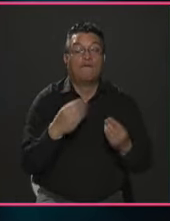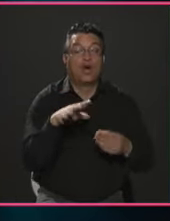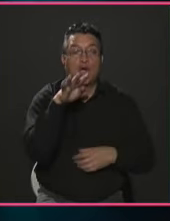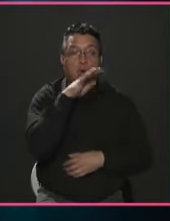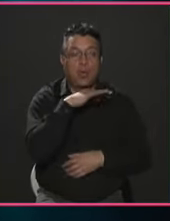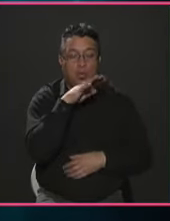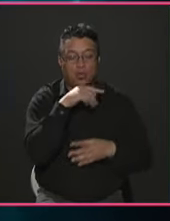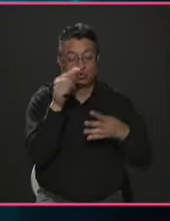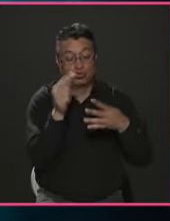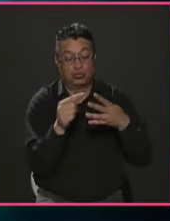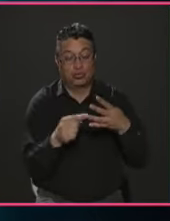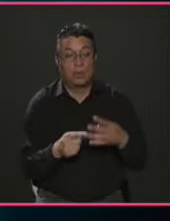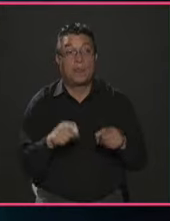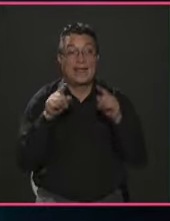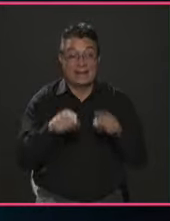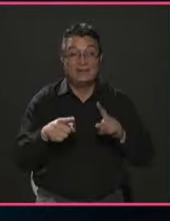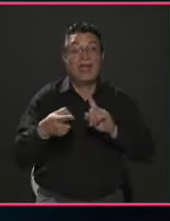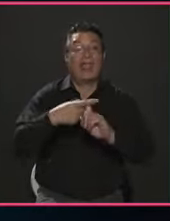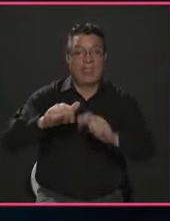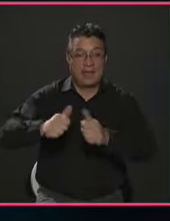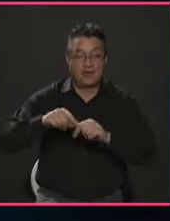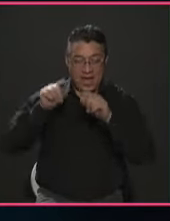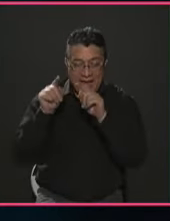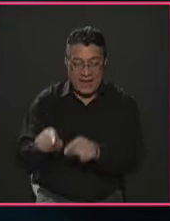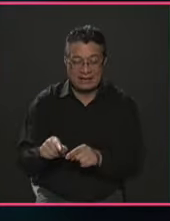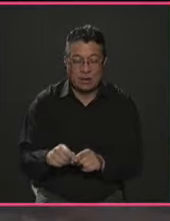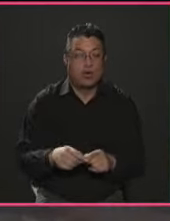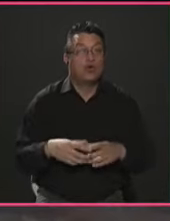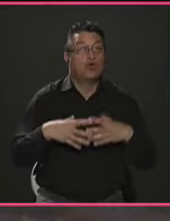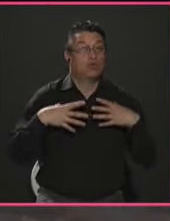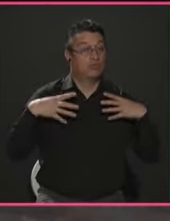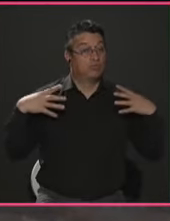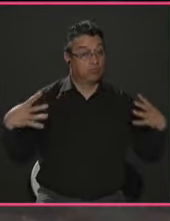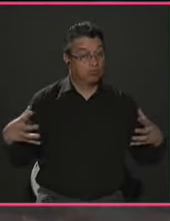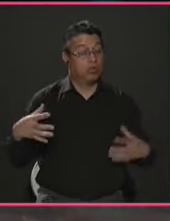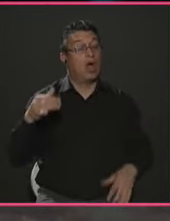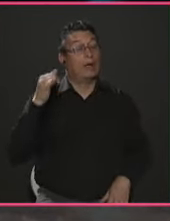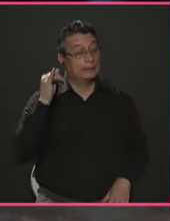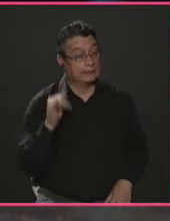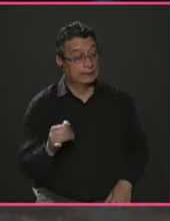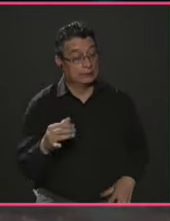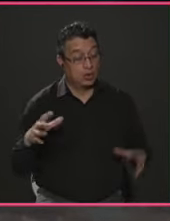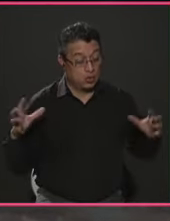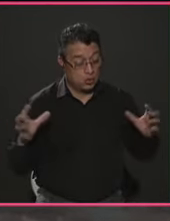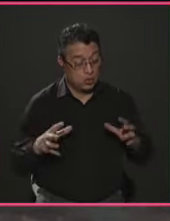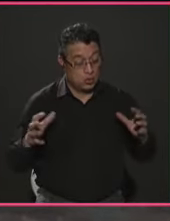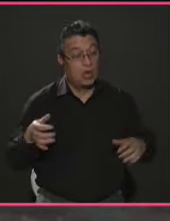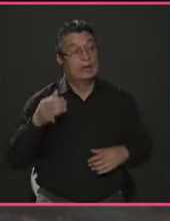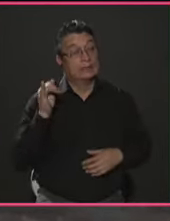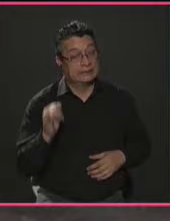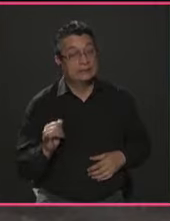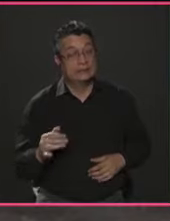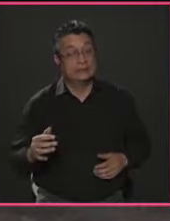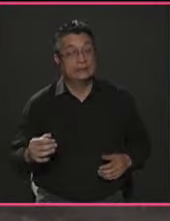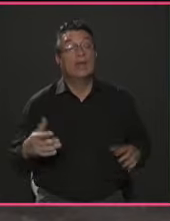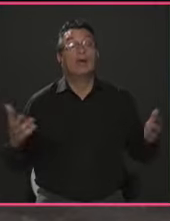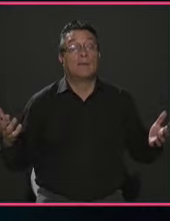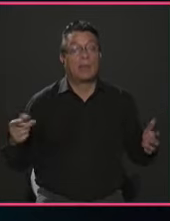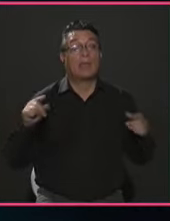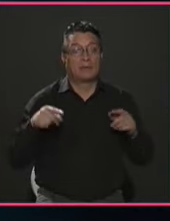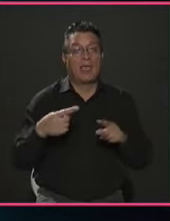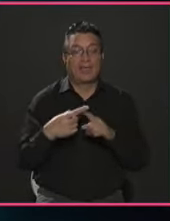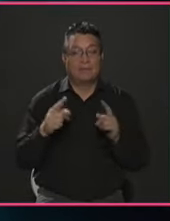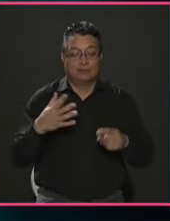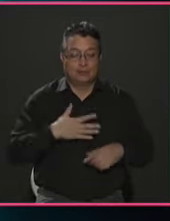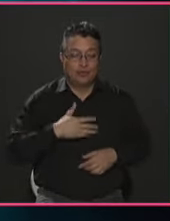de estos elementos Este es el desafío es amplio es grande es potente bueno per eso es lo que distingue al